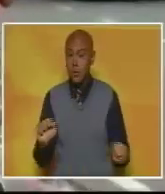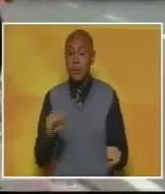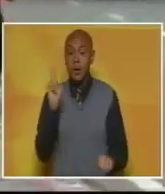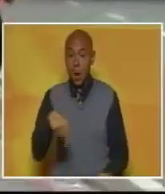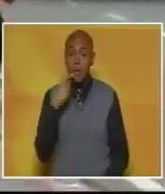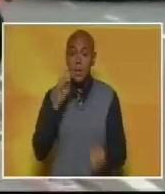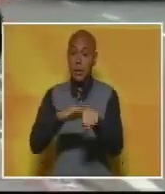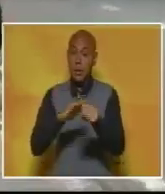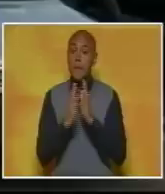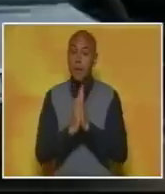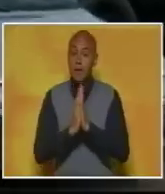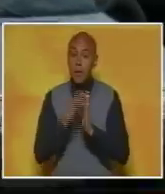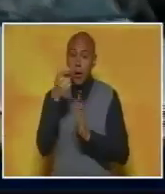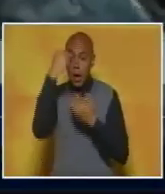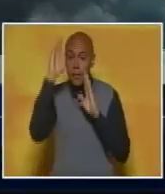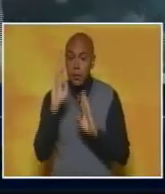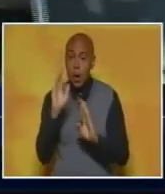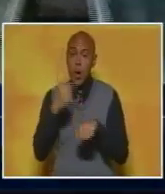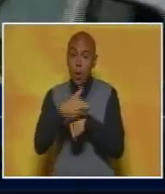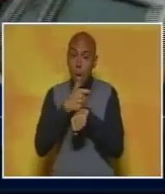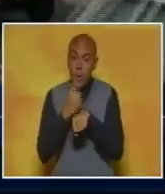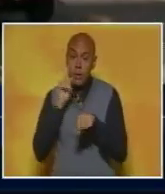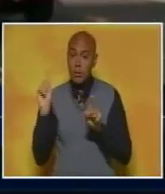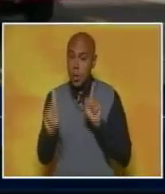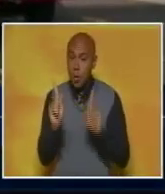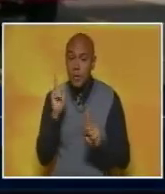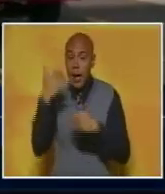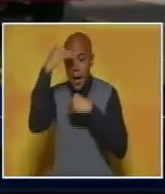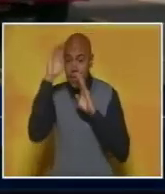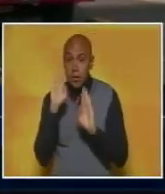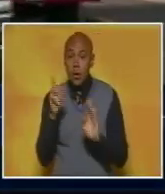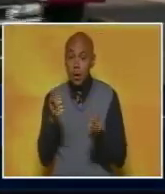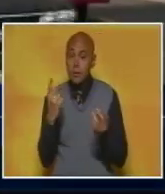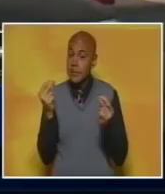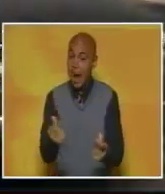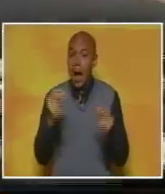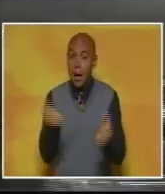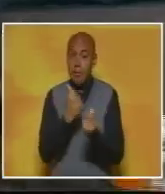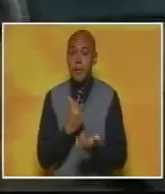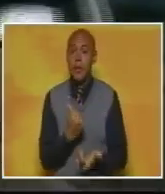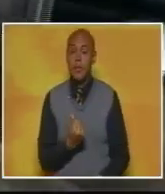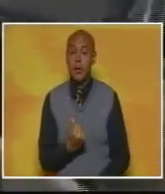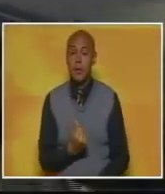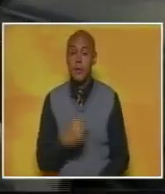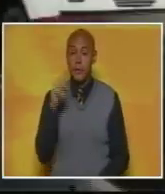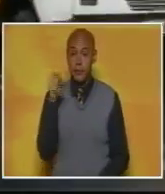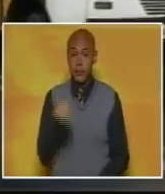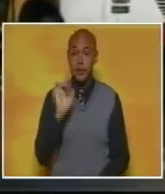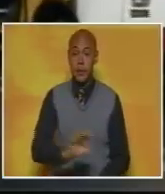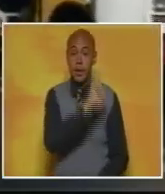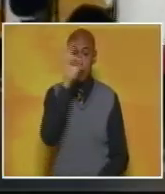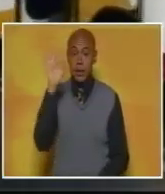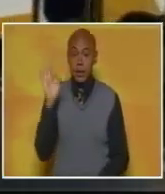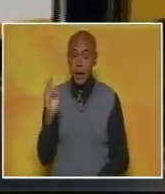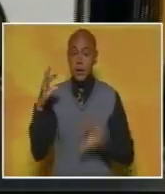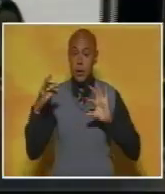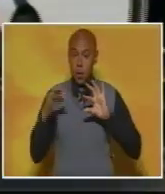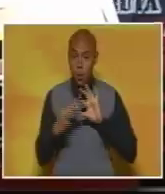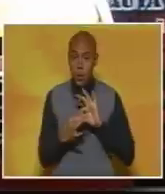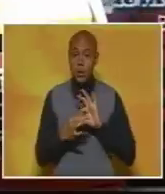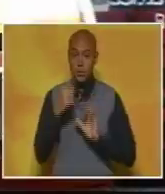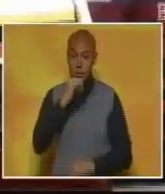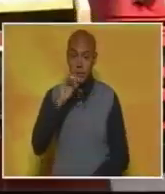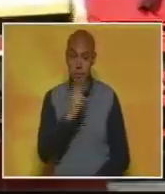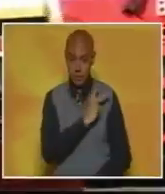el llamado a las autoridades competentes para que se aboquen a atender esta situación en la brevedad posible. Desde el Estado Lara, en alianza con Latina